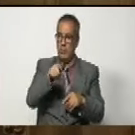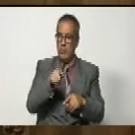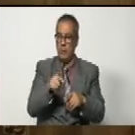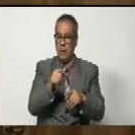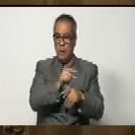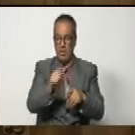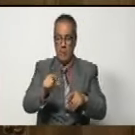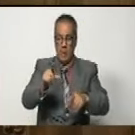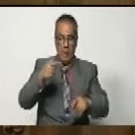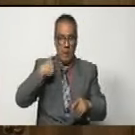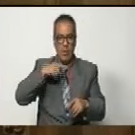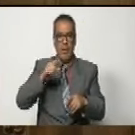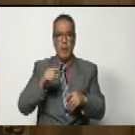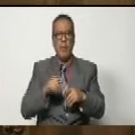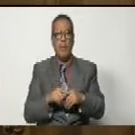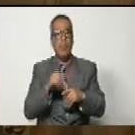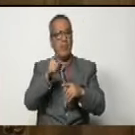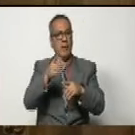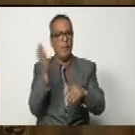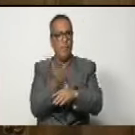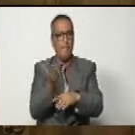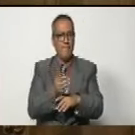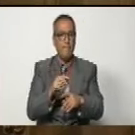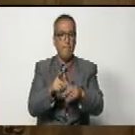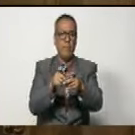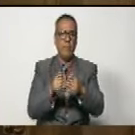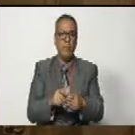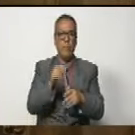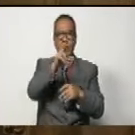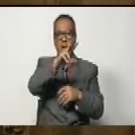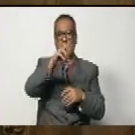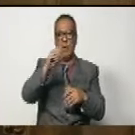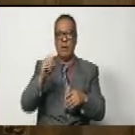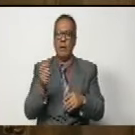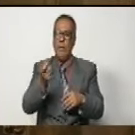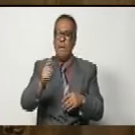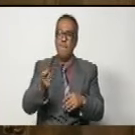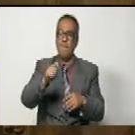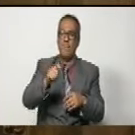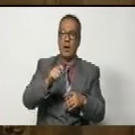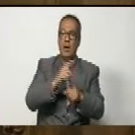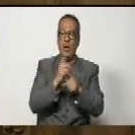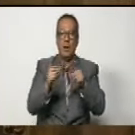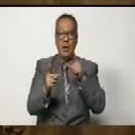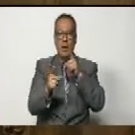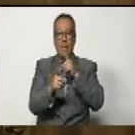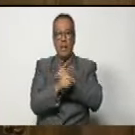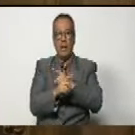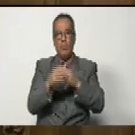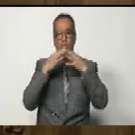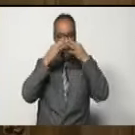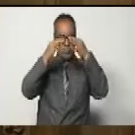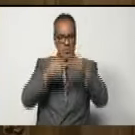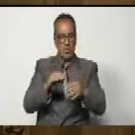alumnado desde temprana edad serán sancionadas con multa de 300 veces el tipo de cambio oficial de la moneda de mayor